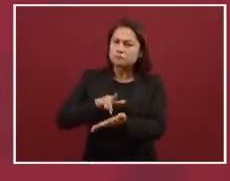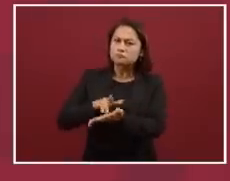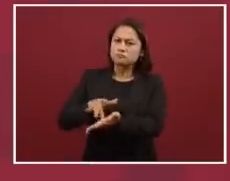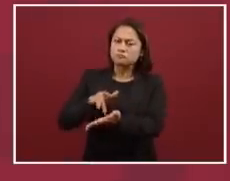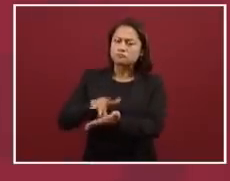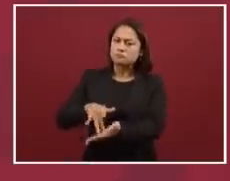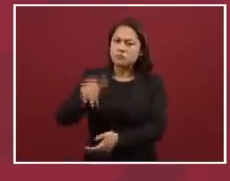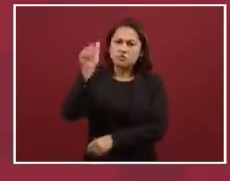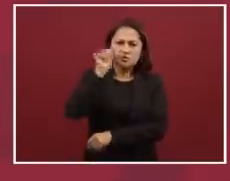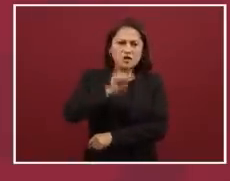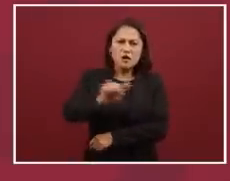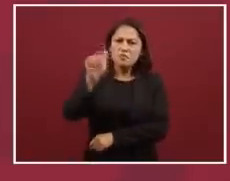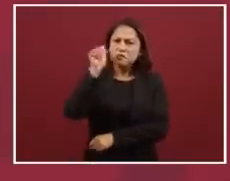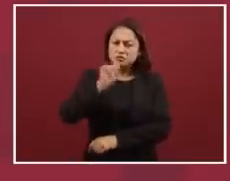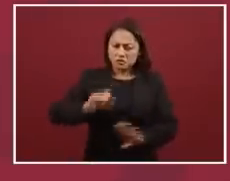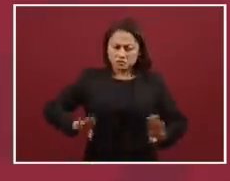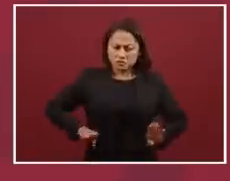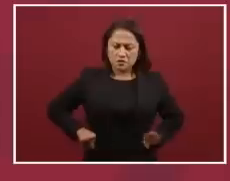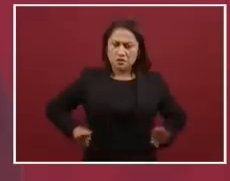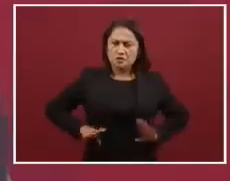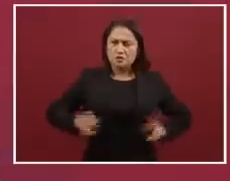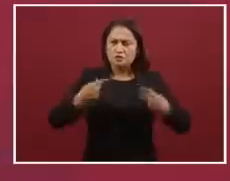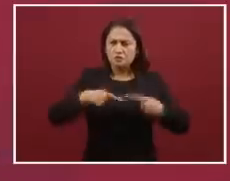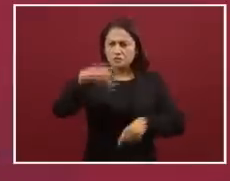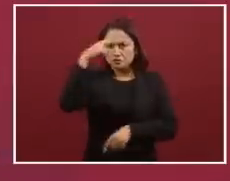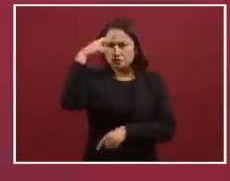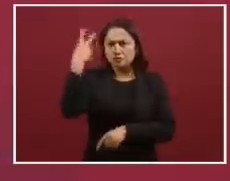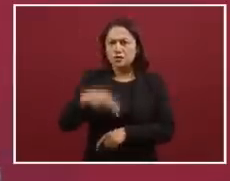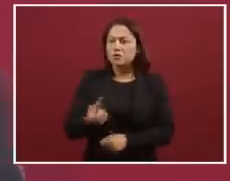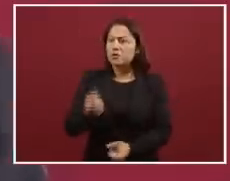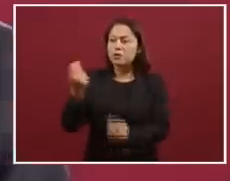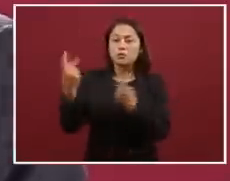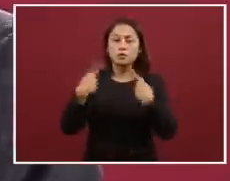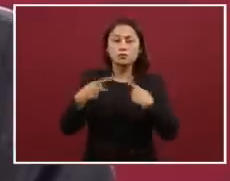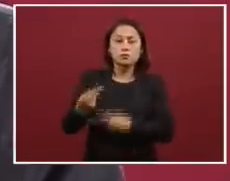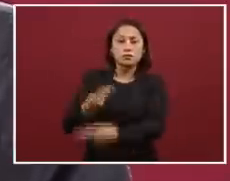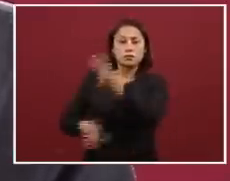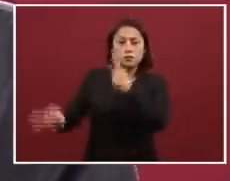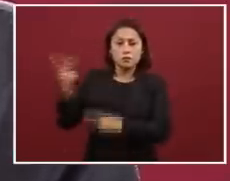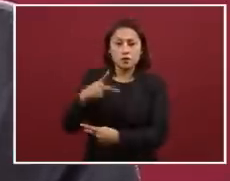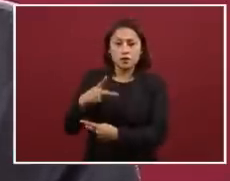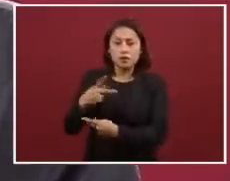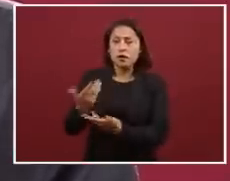quienes vienen en busca de refugio y de apoyo y de ayuda.